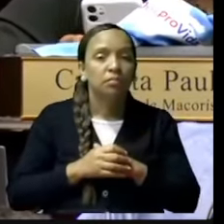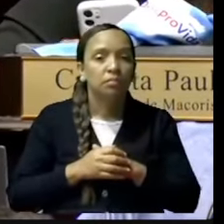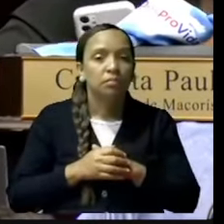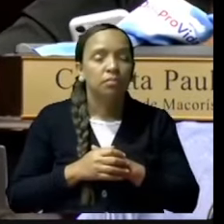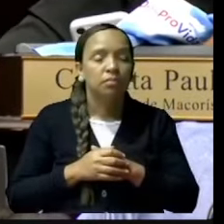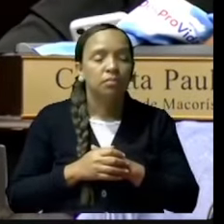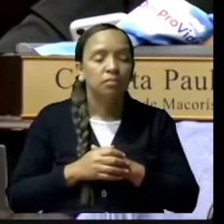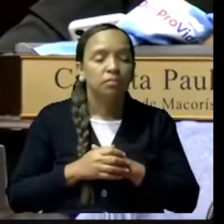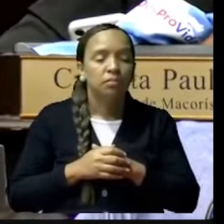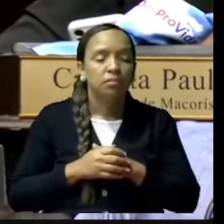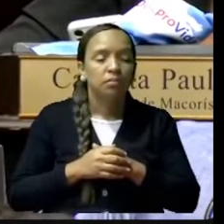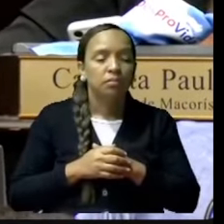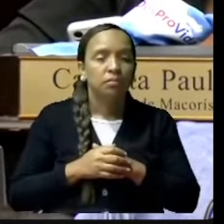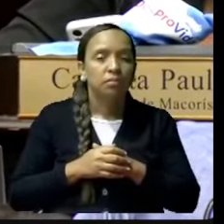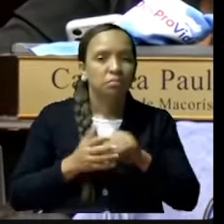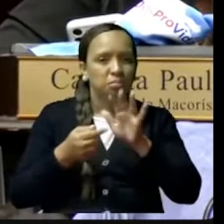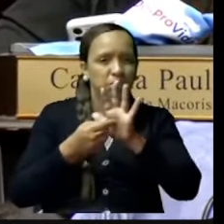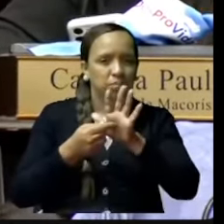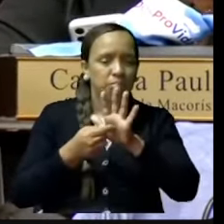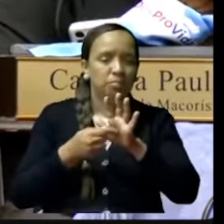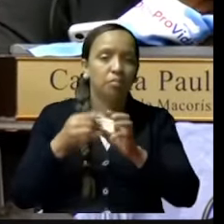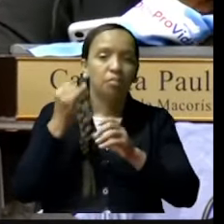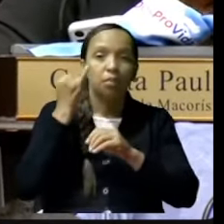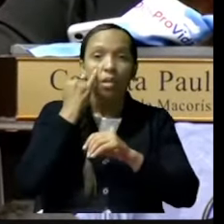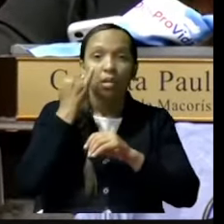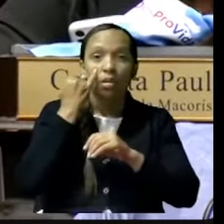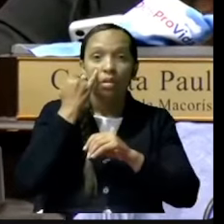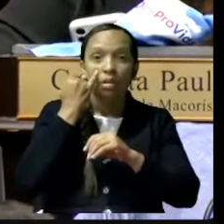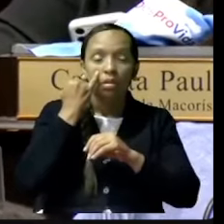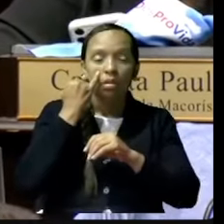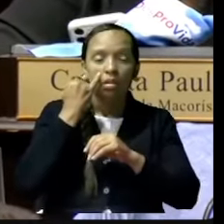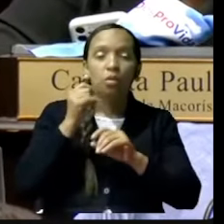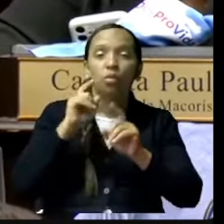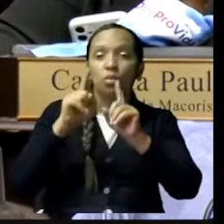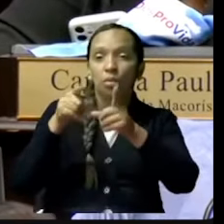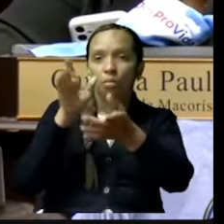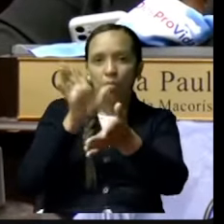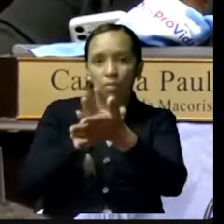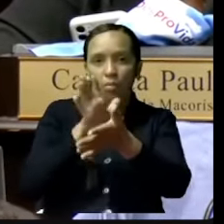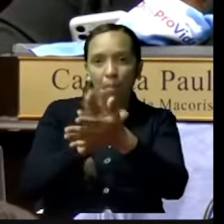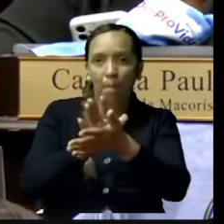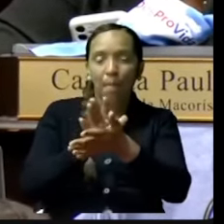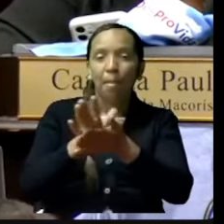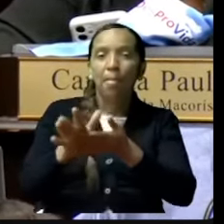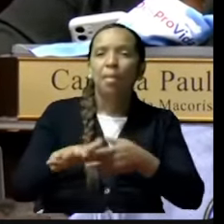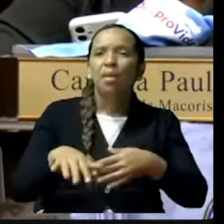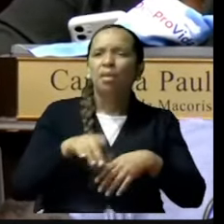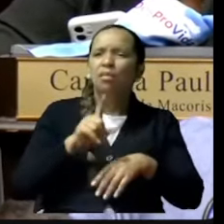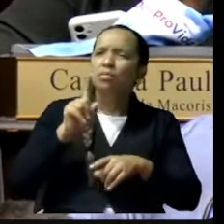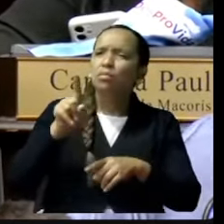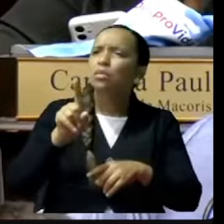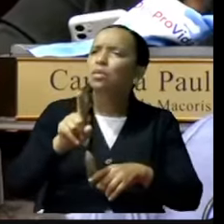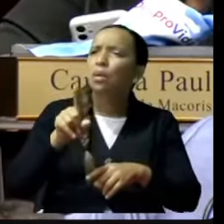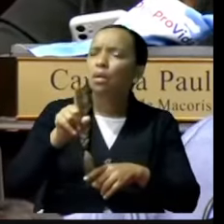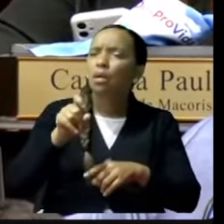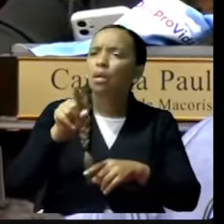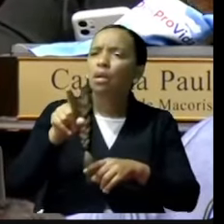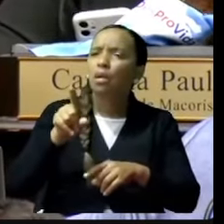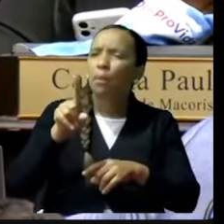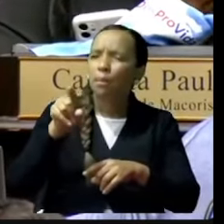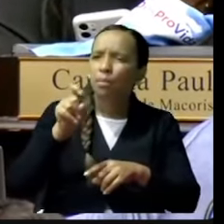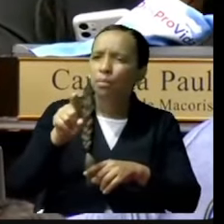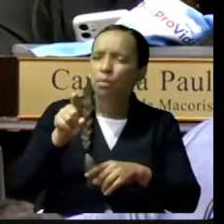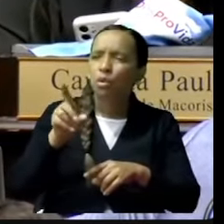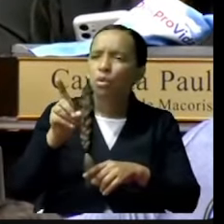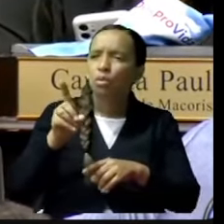y le dicen que el maestro, el director nunca está. Eso, consideramos que tenemos el día del